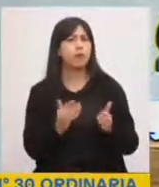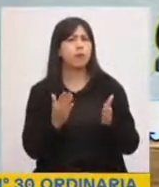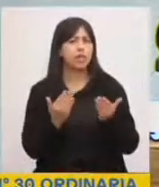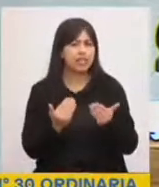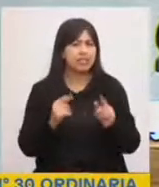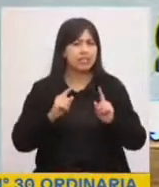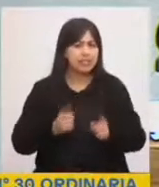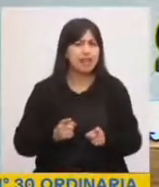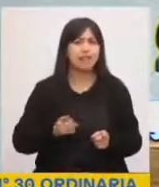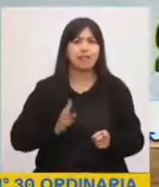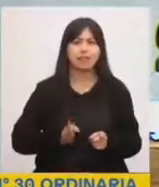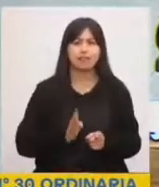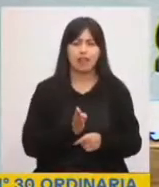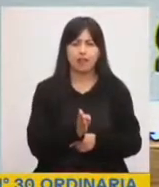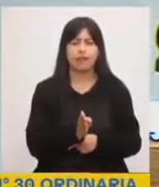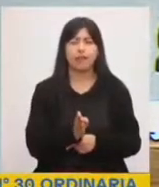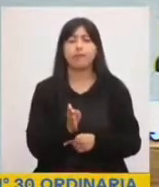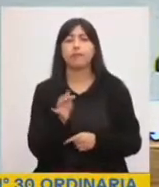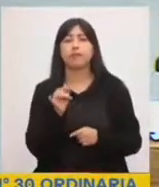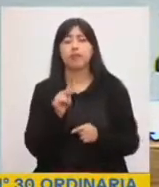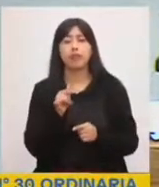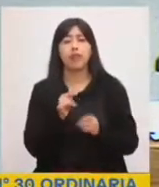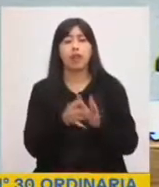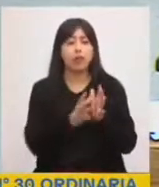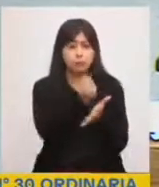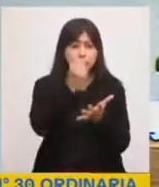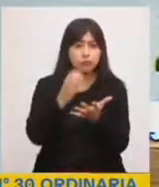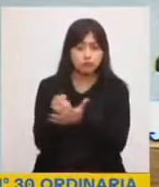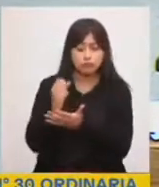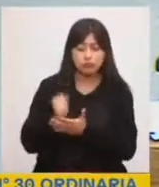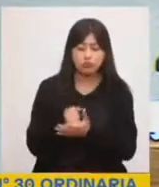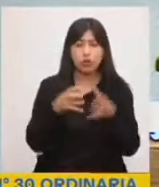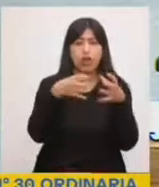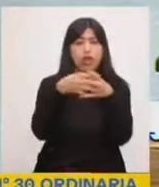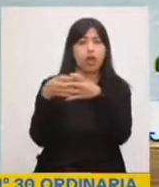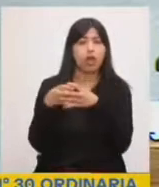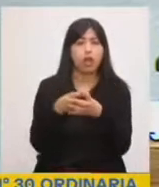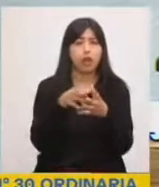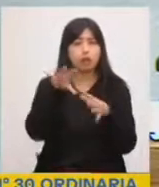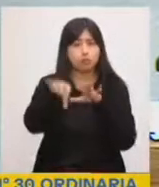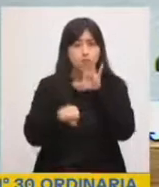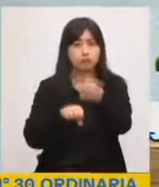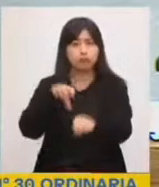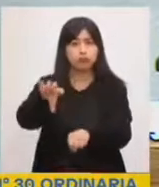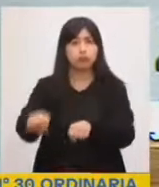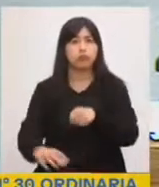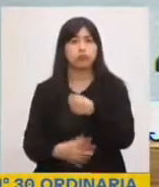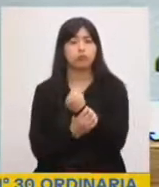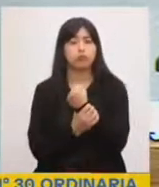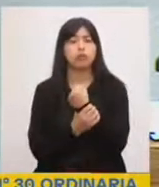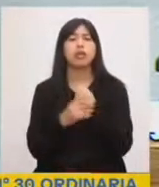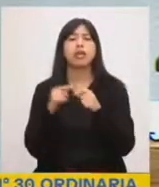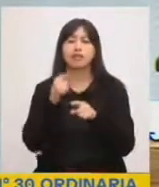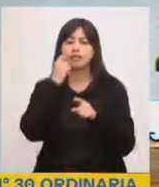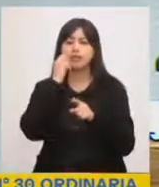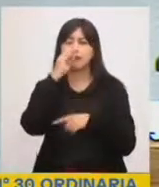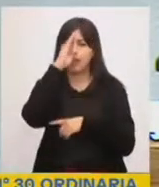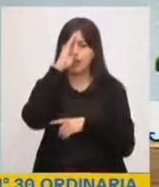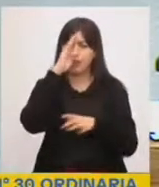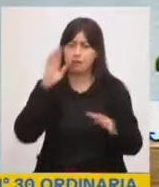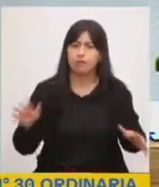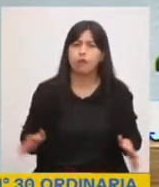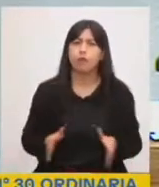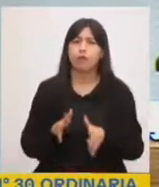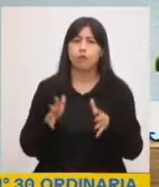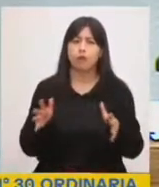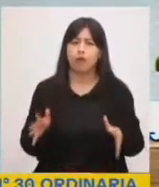PDI. Cada operación exitosa, cada banda desarticulada y cada crimen prevenido es testimonio del esfuerzo y la dedicación de hombres